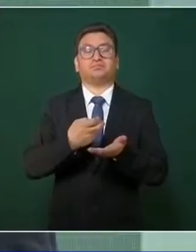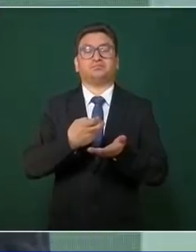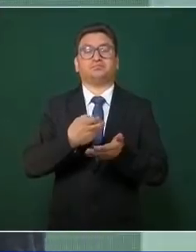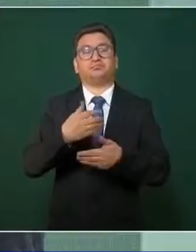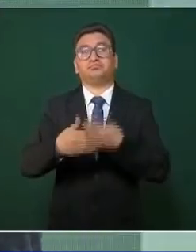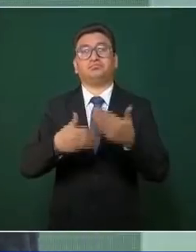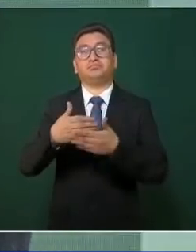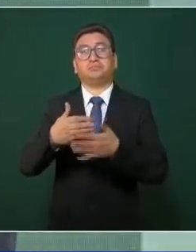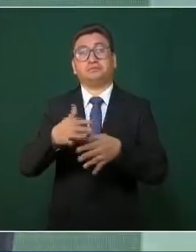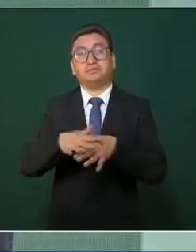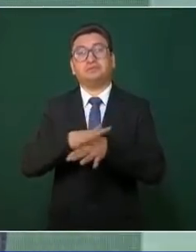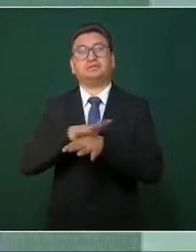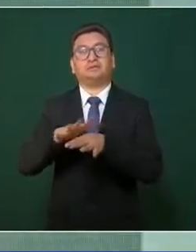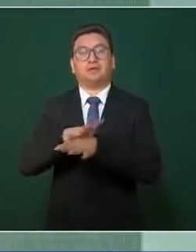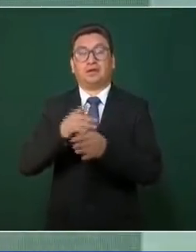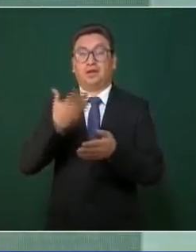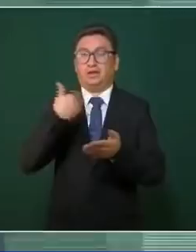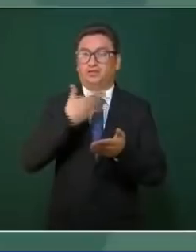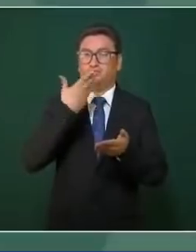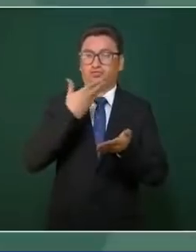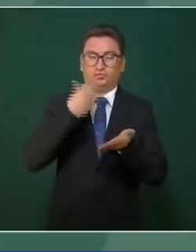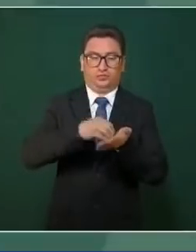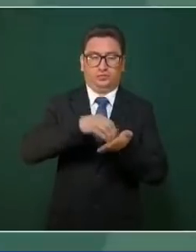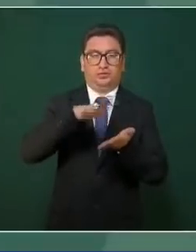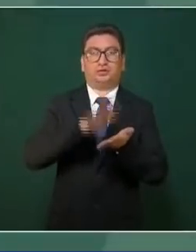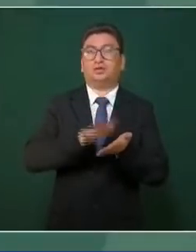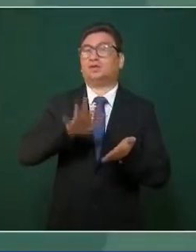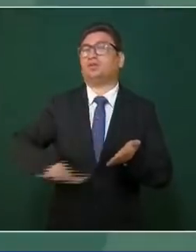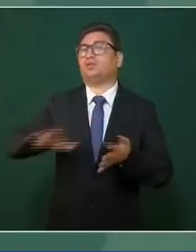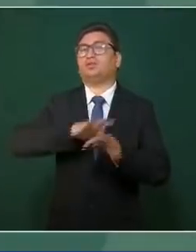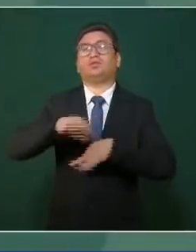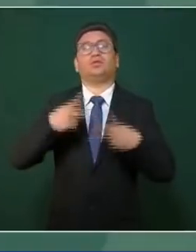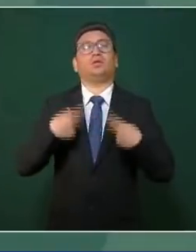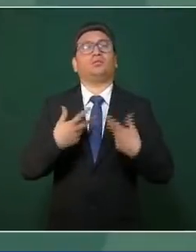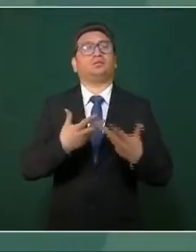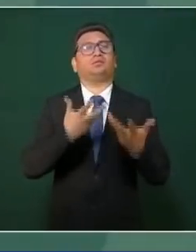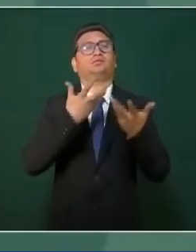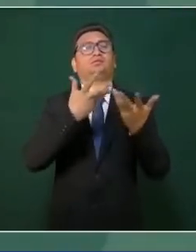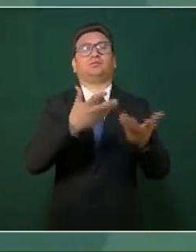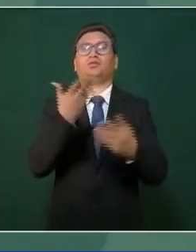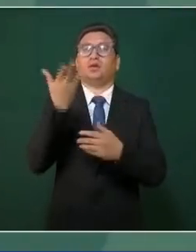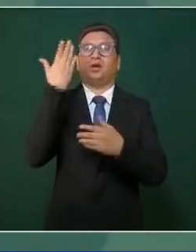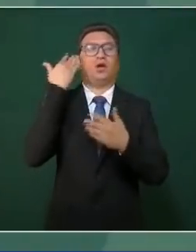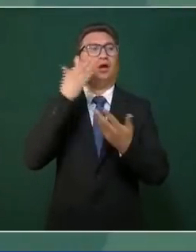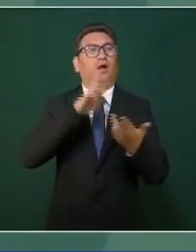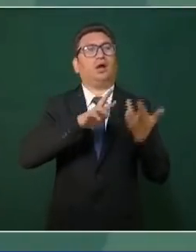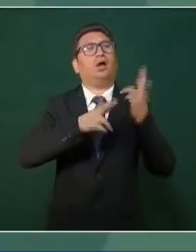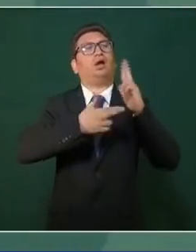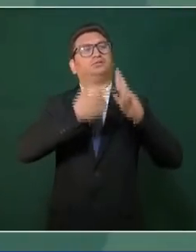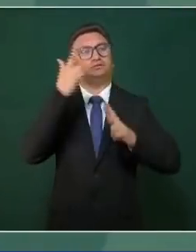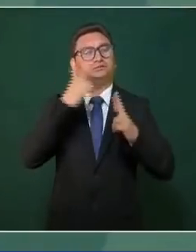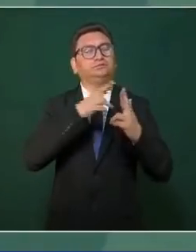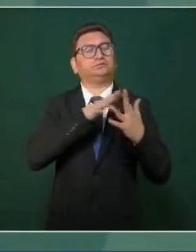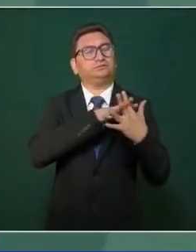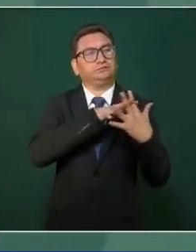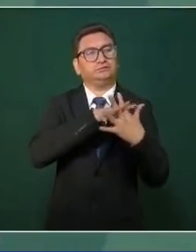que plasma los anhelos del pueblo que luchó la